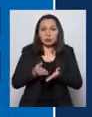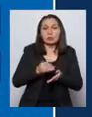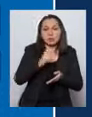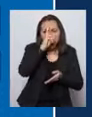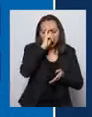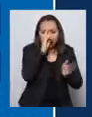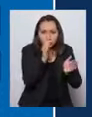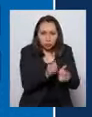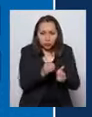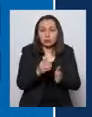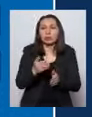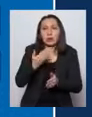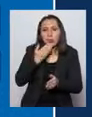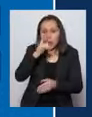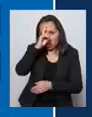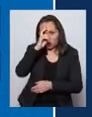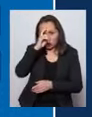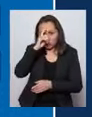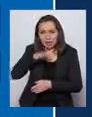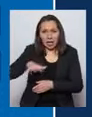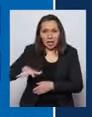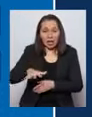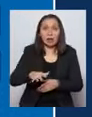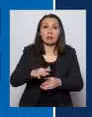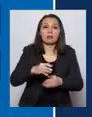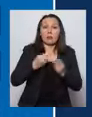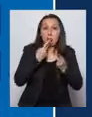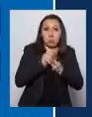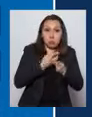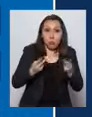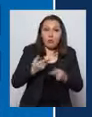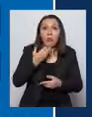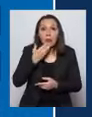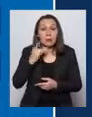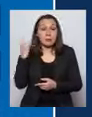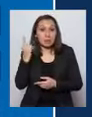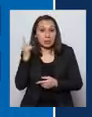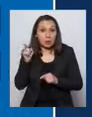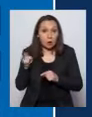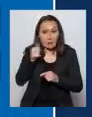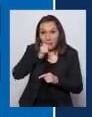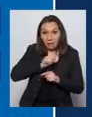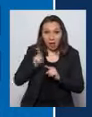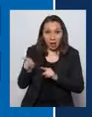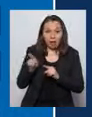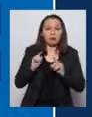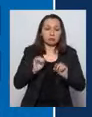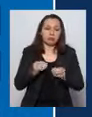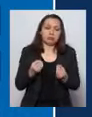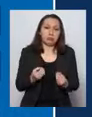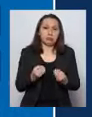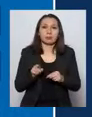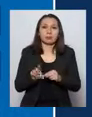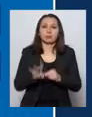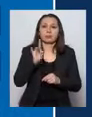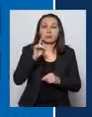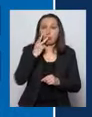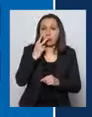primaria como de los hospitales tanto del mundo público como el privado es evidente que